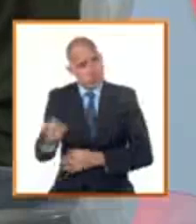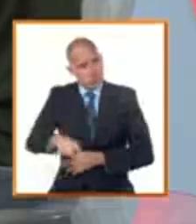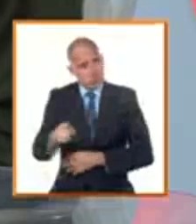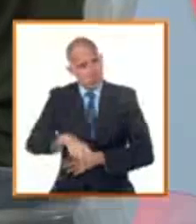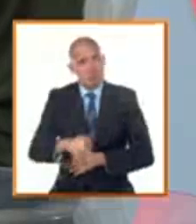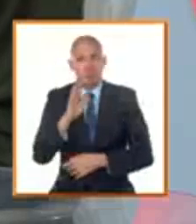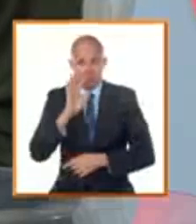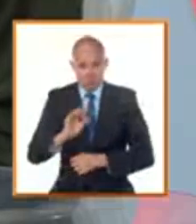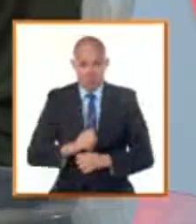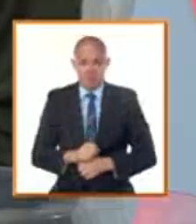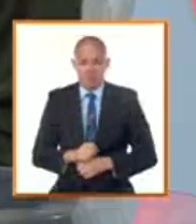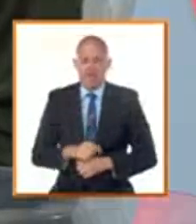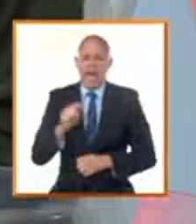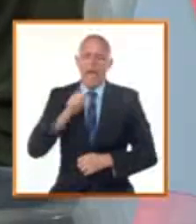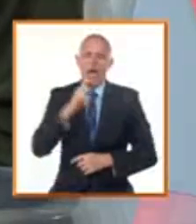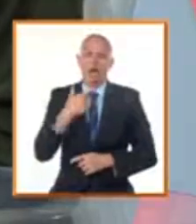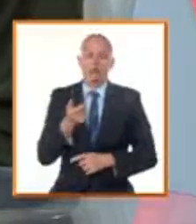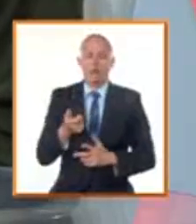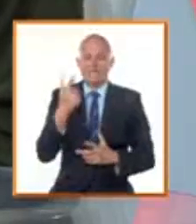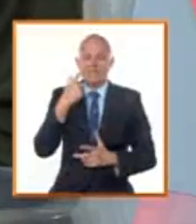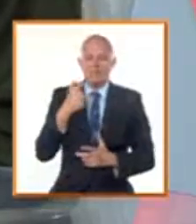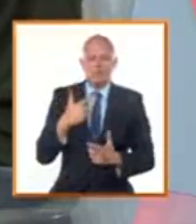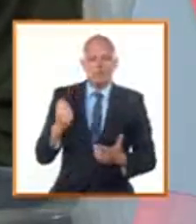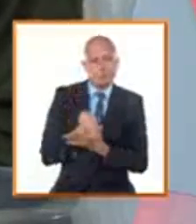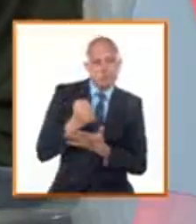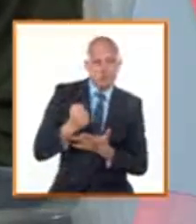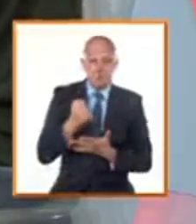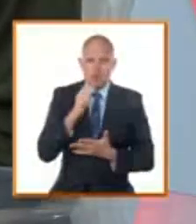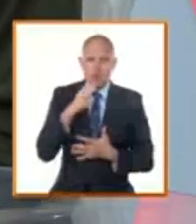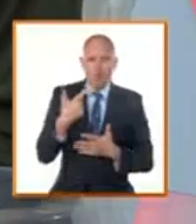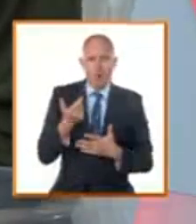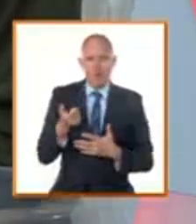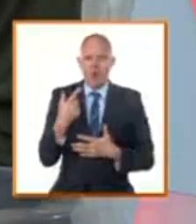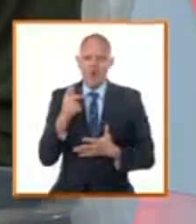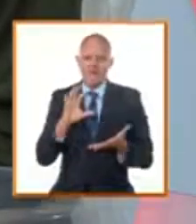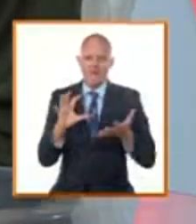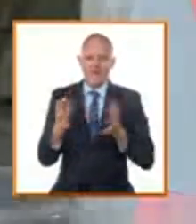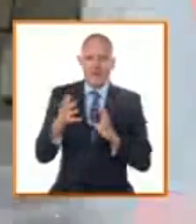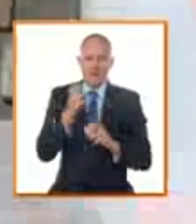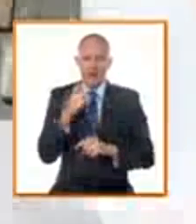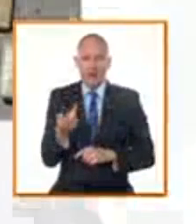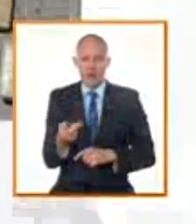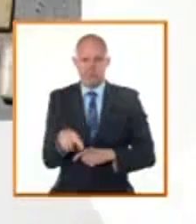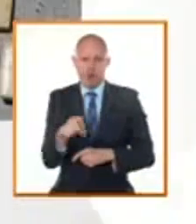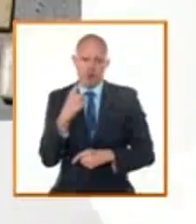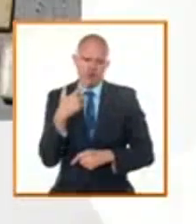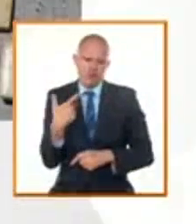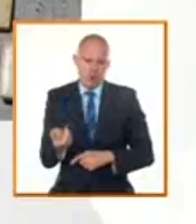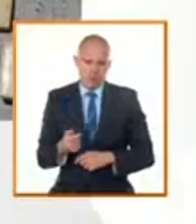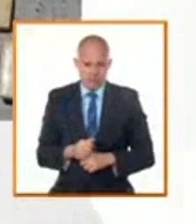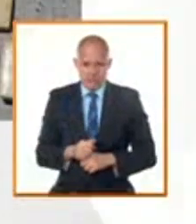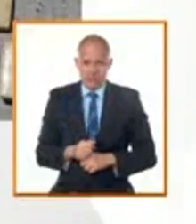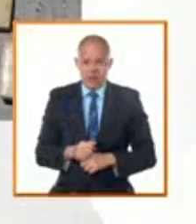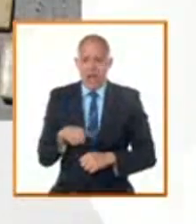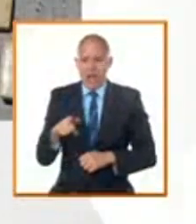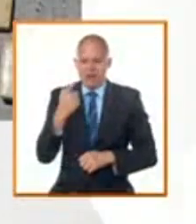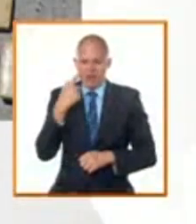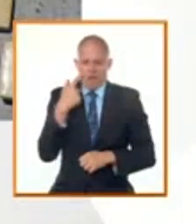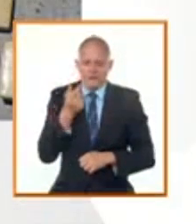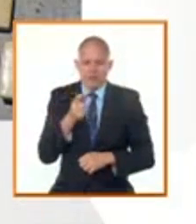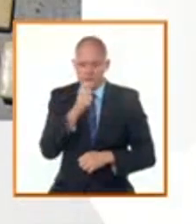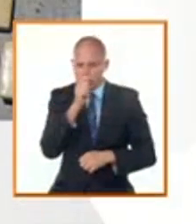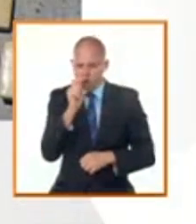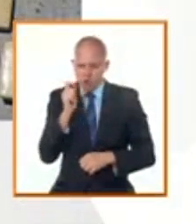perfeccionando su modo de operar y enmascarar la droga, combinando métodos novedosos con métodos tradicionales. Es decir,